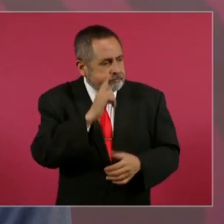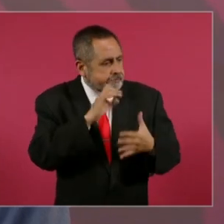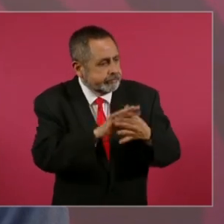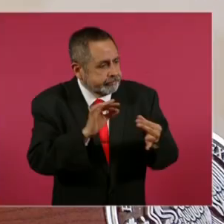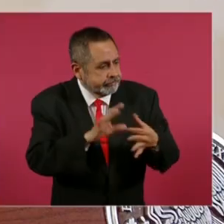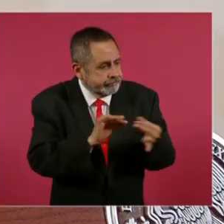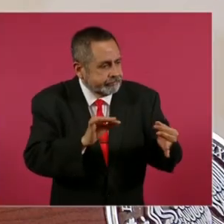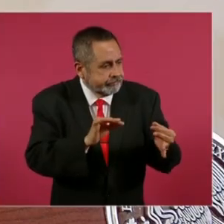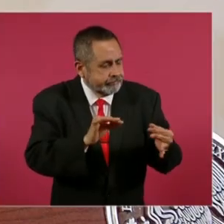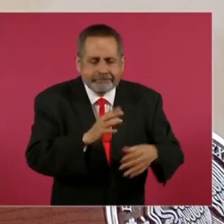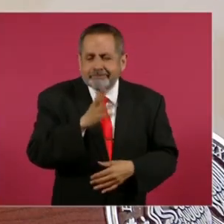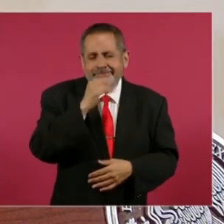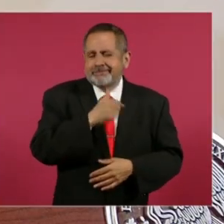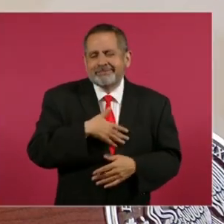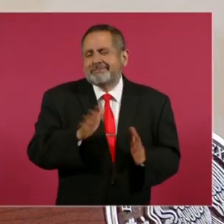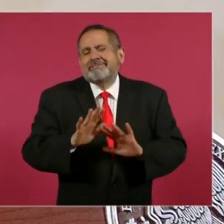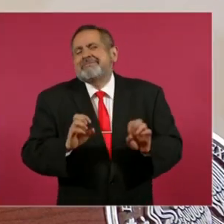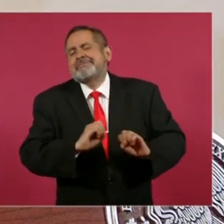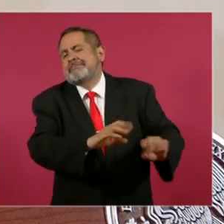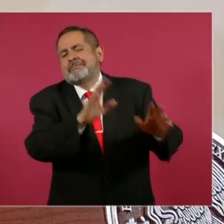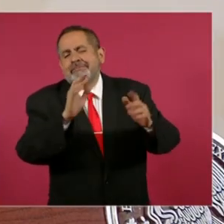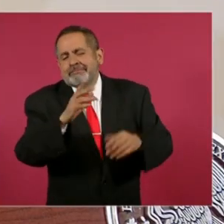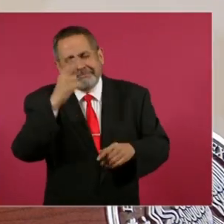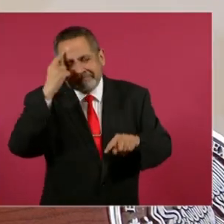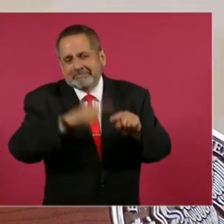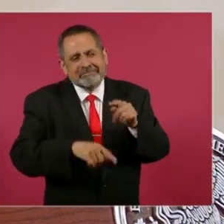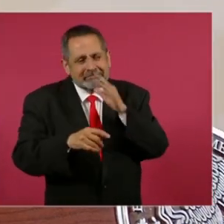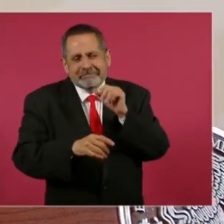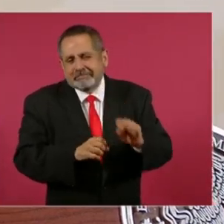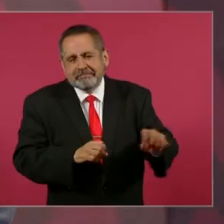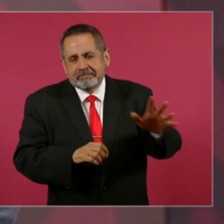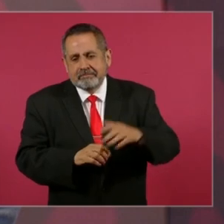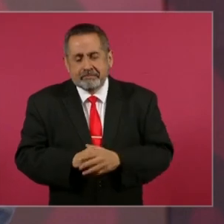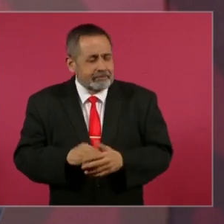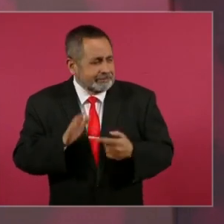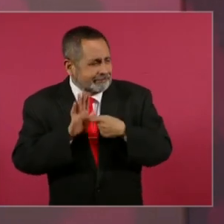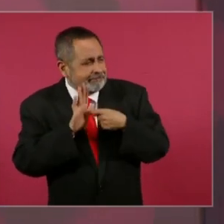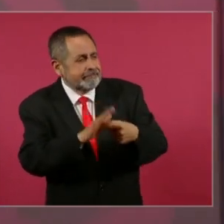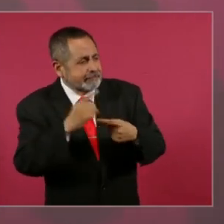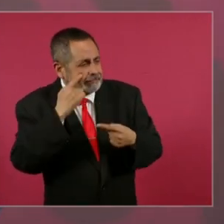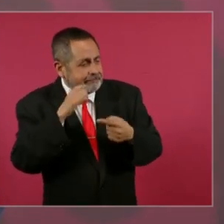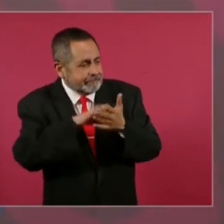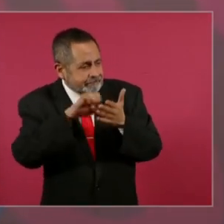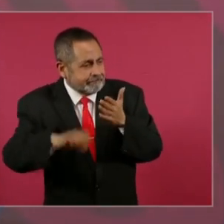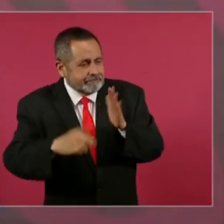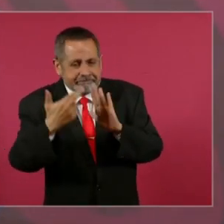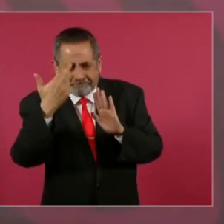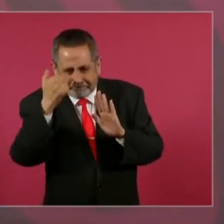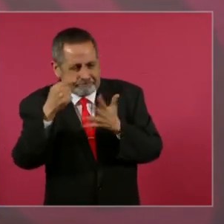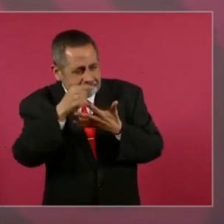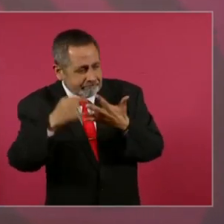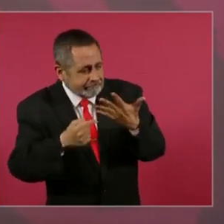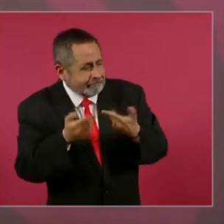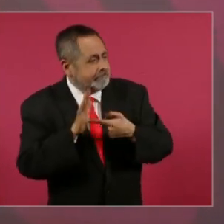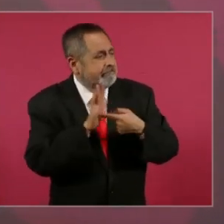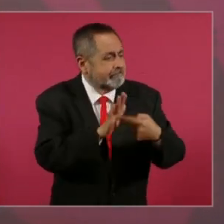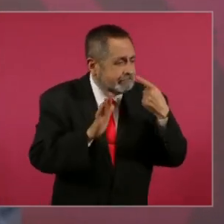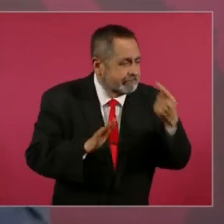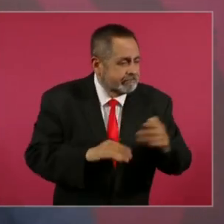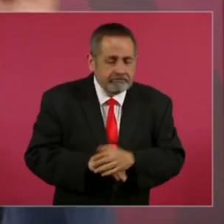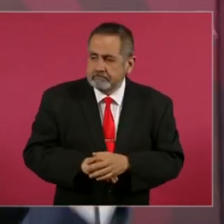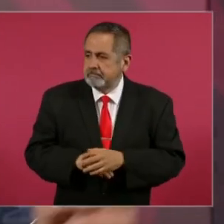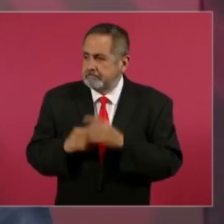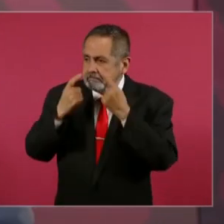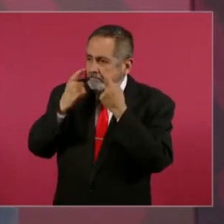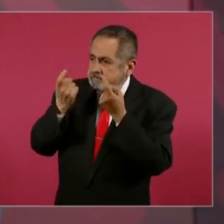nada, aunque se les dé todos los argumentos. Por aquí les